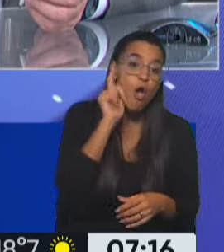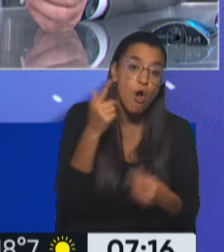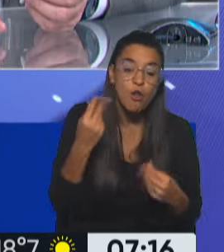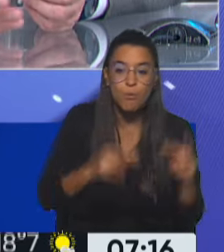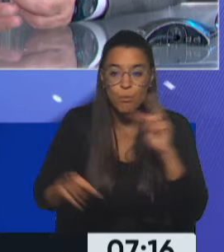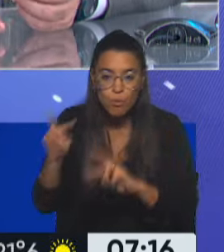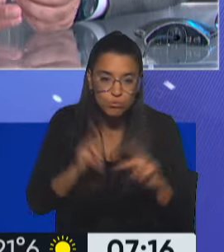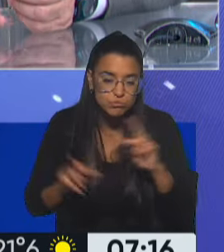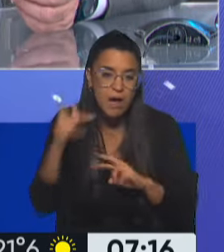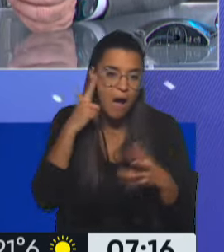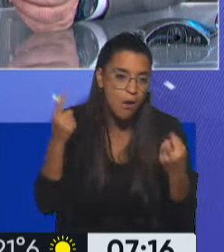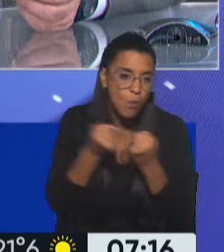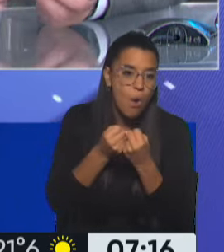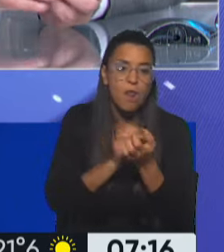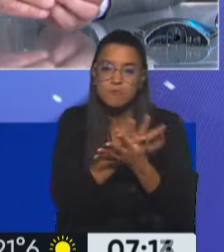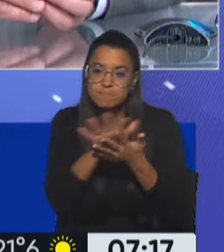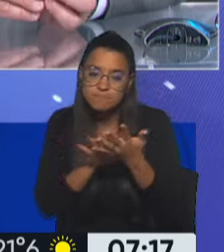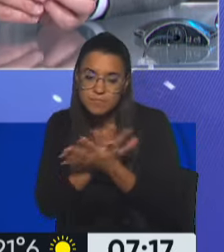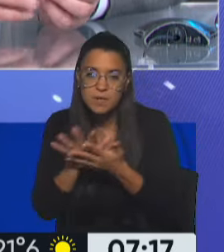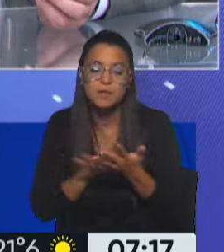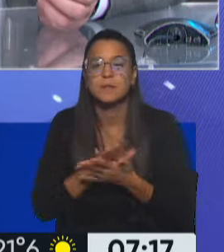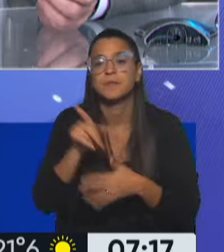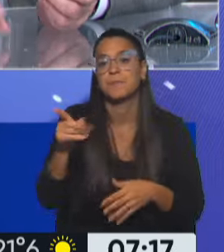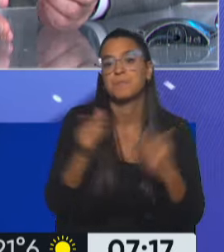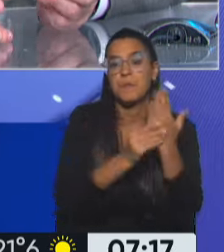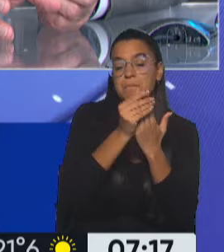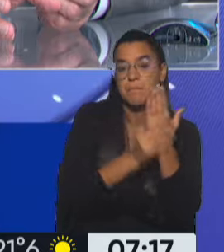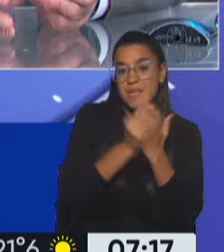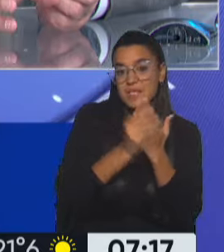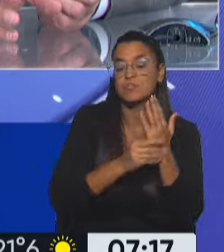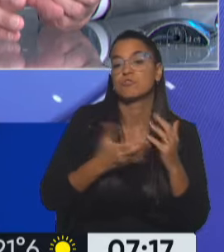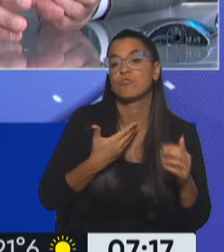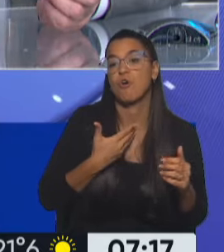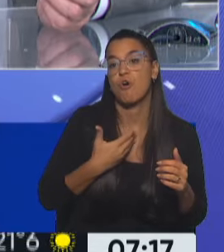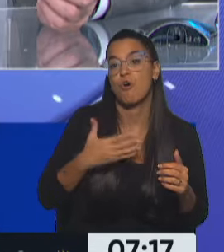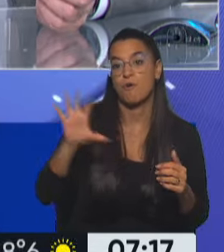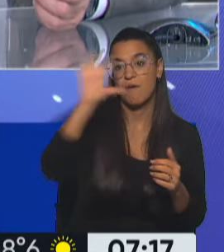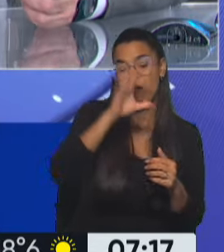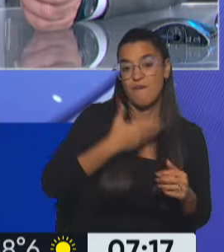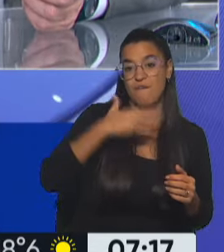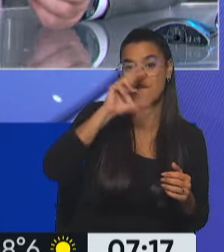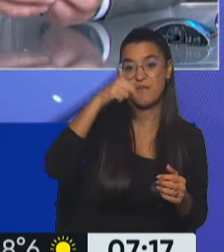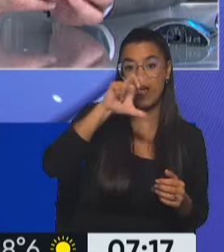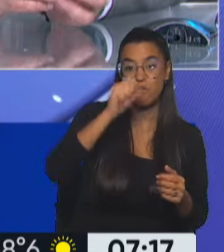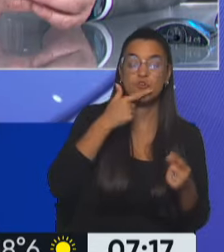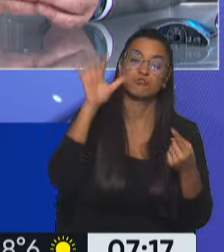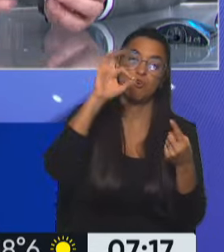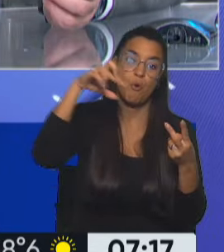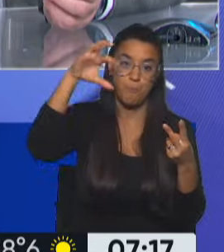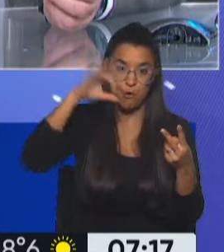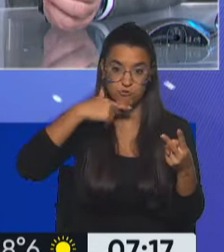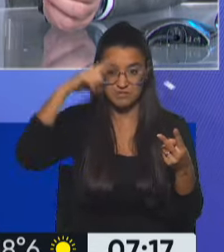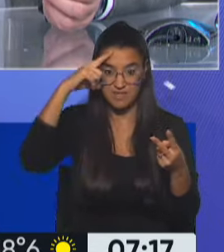buscando ese acuerdo y ese consenso el ministro del interior Guillermo Francos o Nicolás pose el jefe de